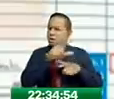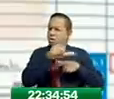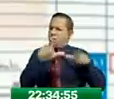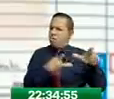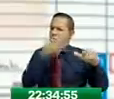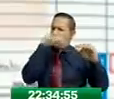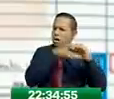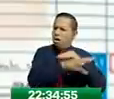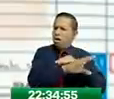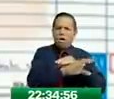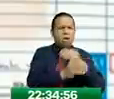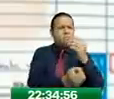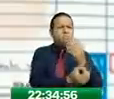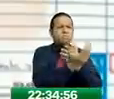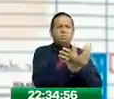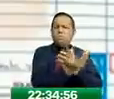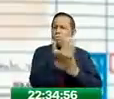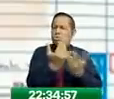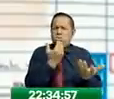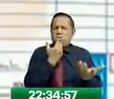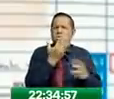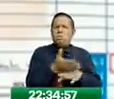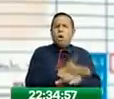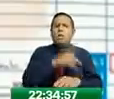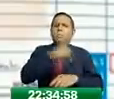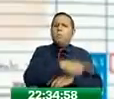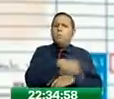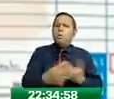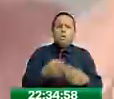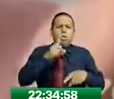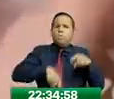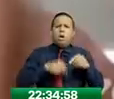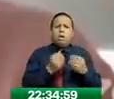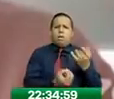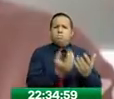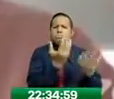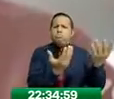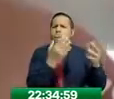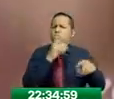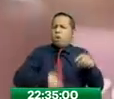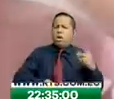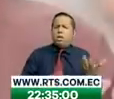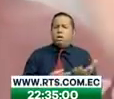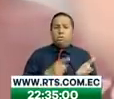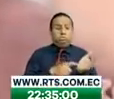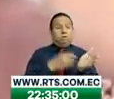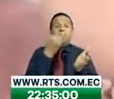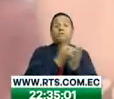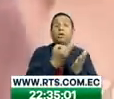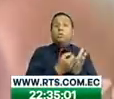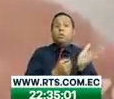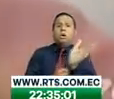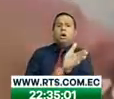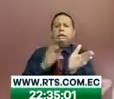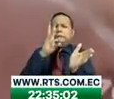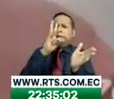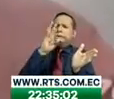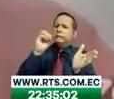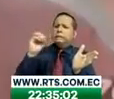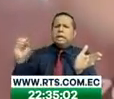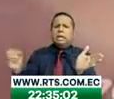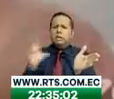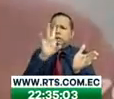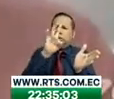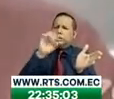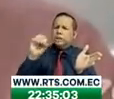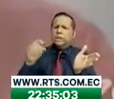cuando estaban prohibidas por el COE. Presentaban facturas en el cual te cobraban $600 por un ataúd y